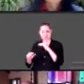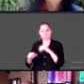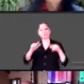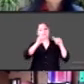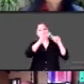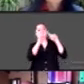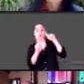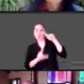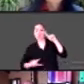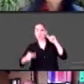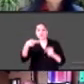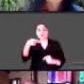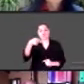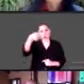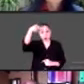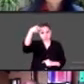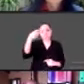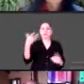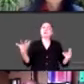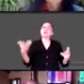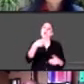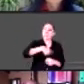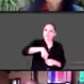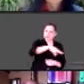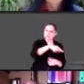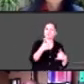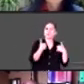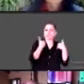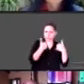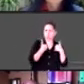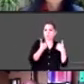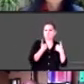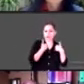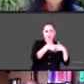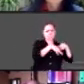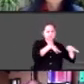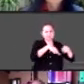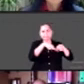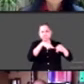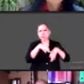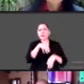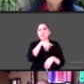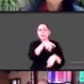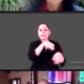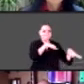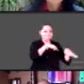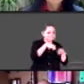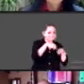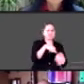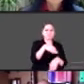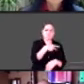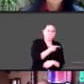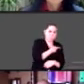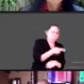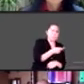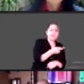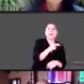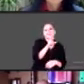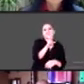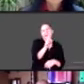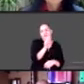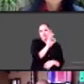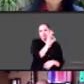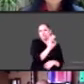ubica adolescentes con pobreza laboral por debajo del 35%. Aquí nos enfrentamos con los